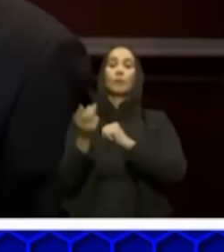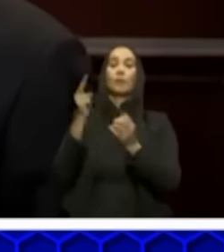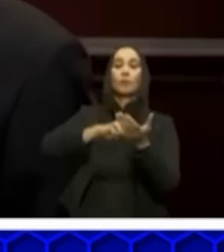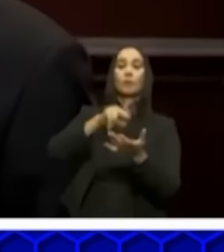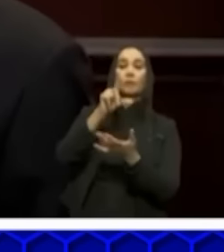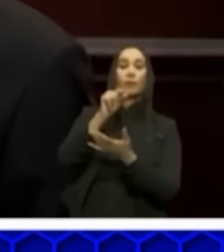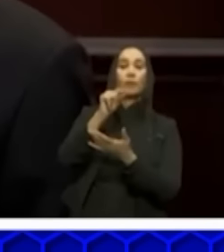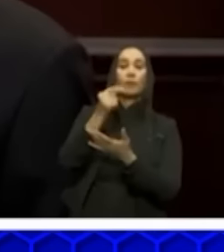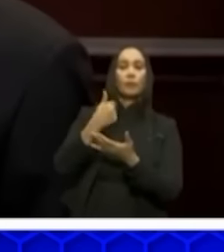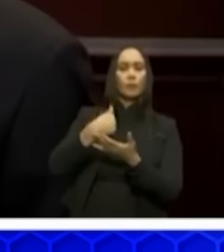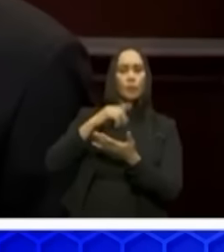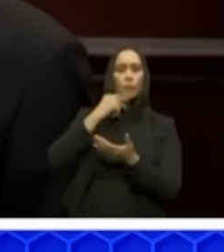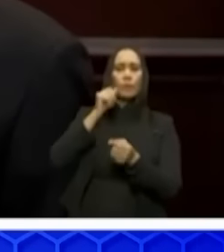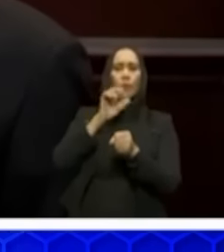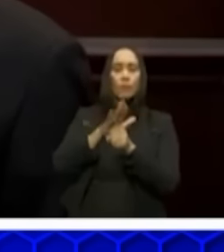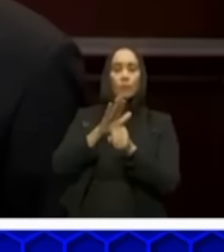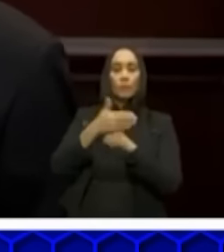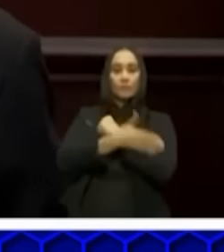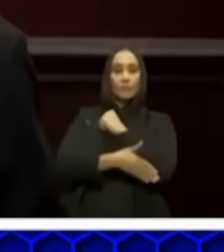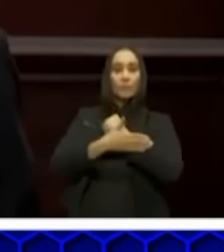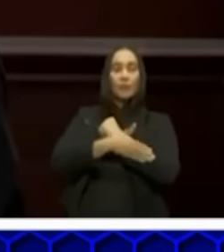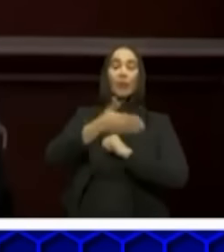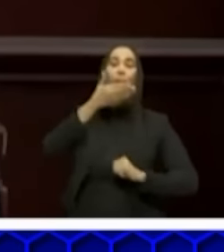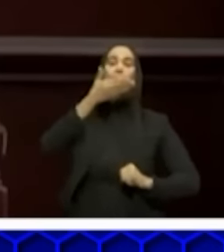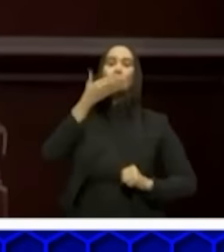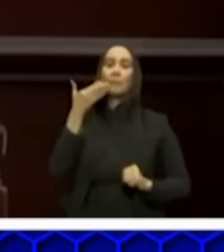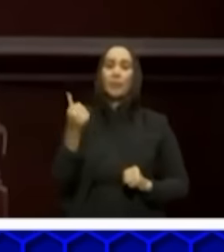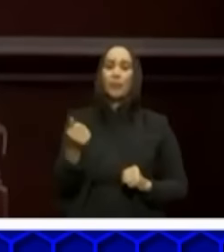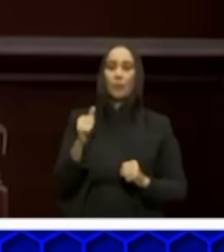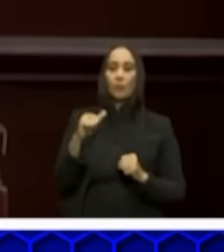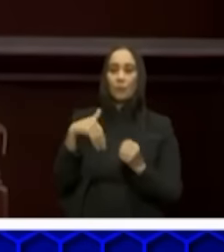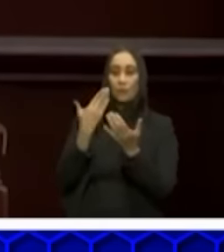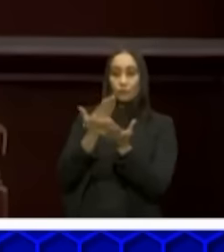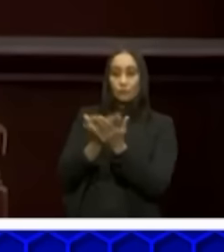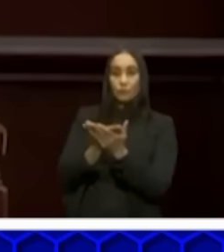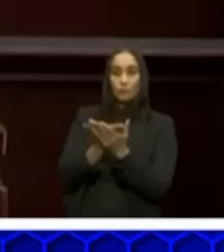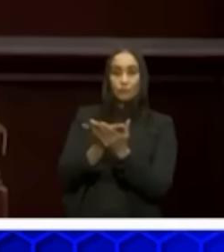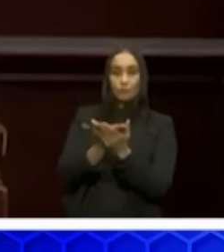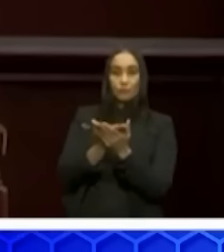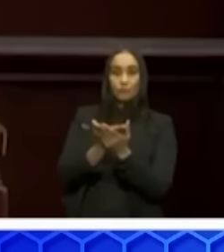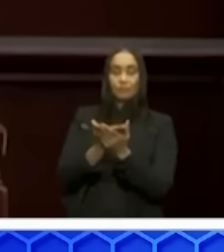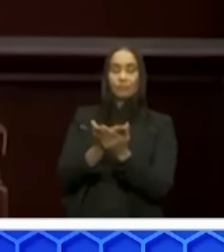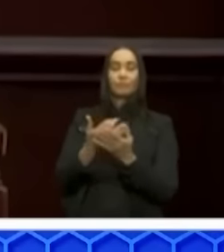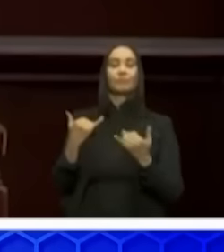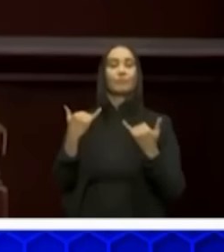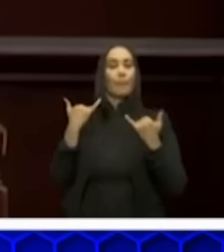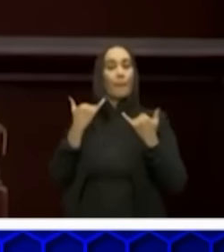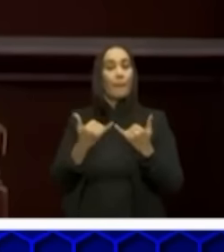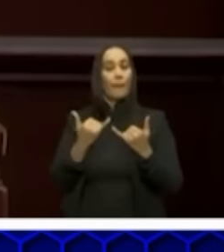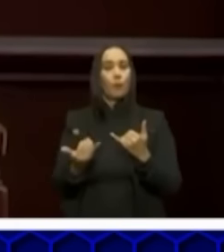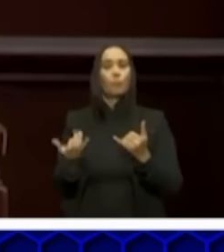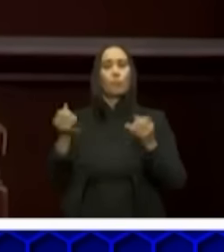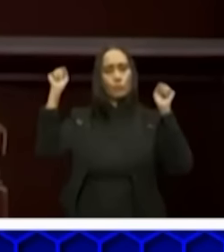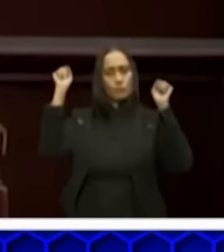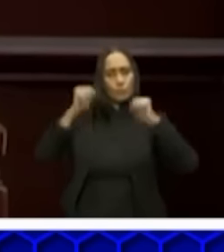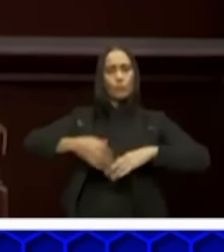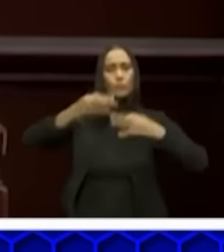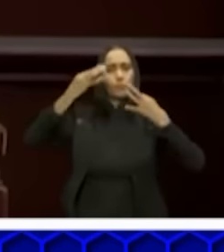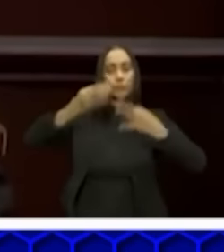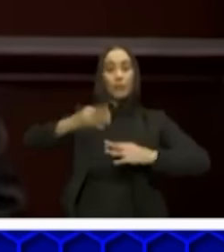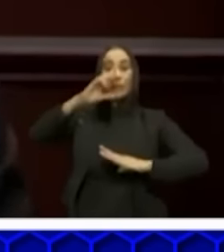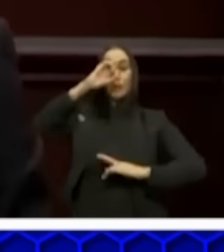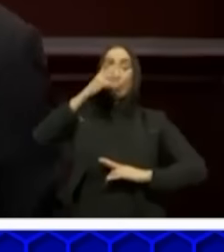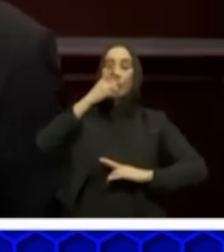mí muy importante porque el presidente de la república esbozó solamente para mí faltaron dos